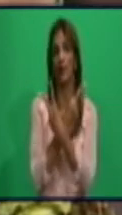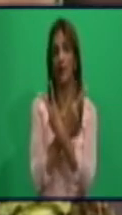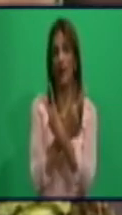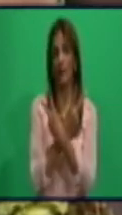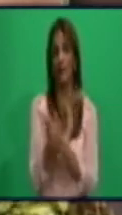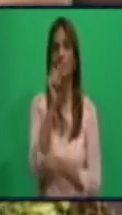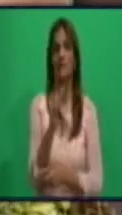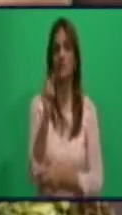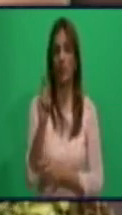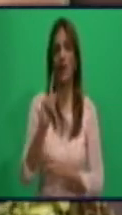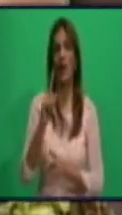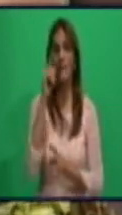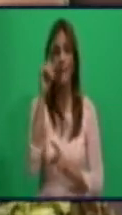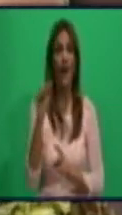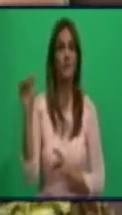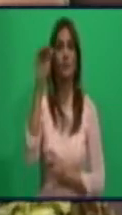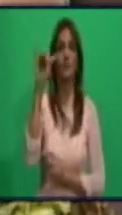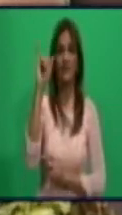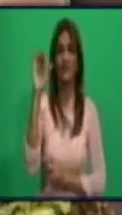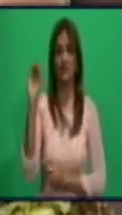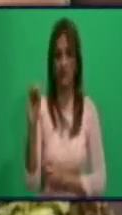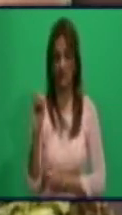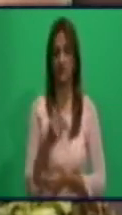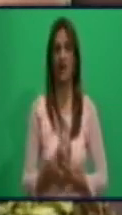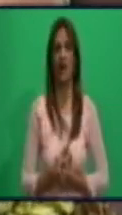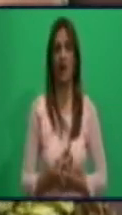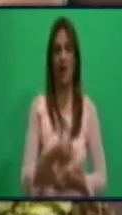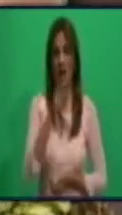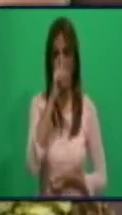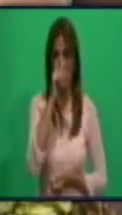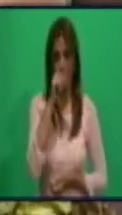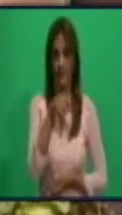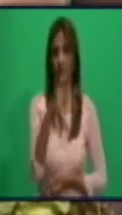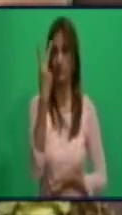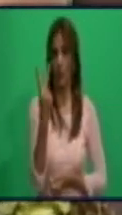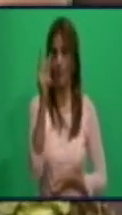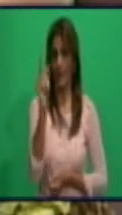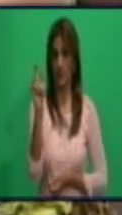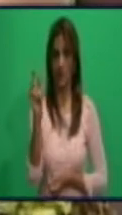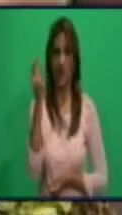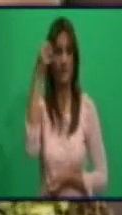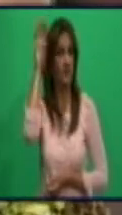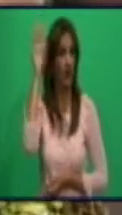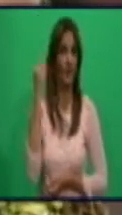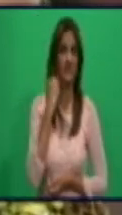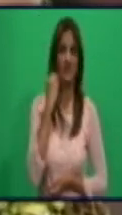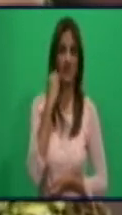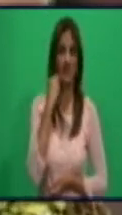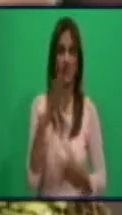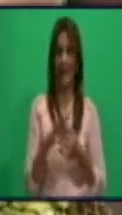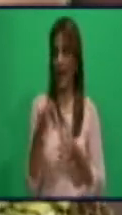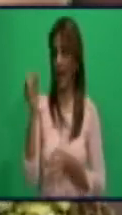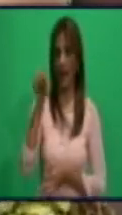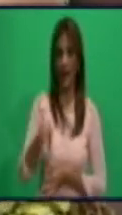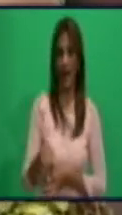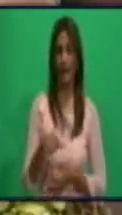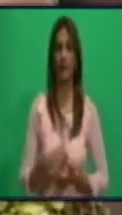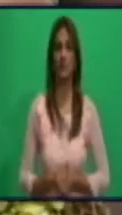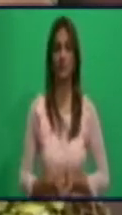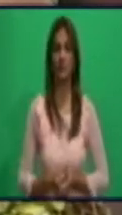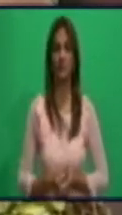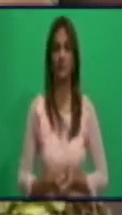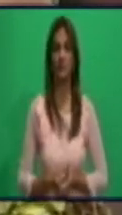60 años, como es el caso de estas dos personas que están en estado crítico, que las dos personas rebasan ya los 80 años. Son